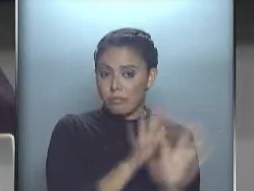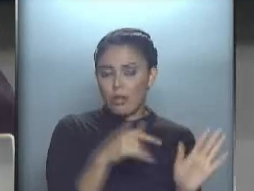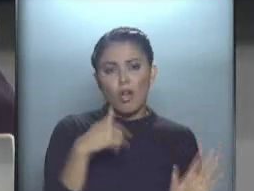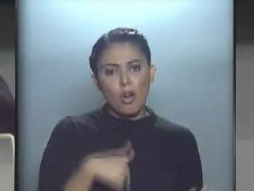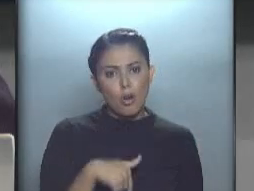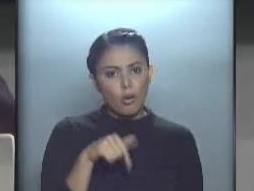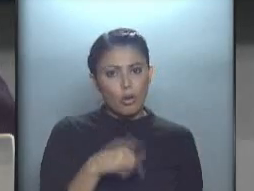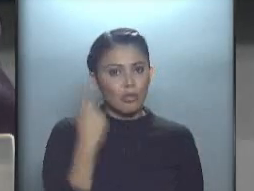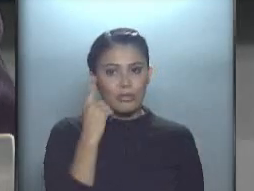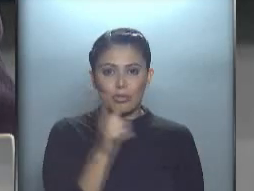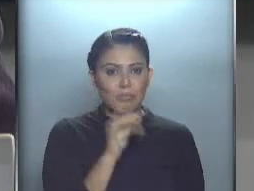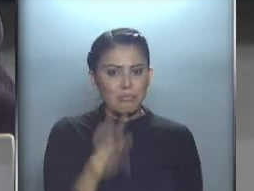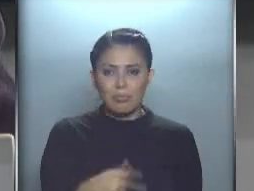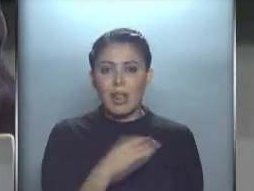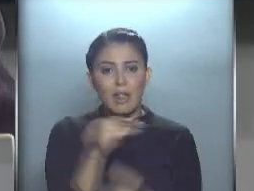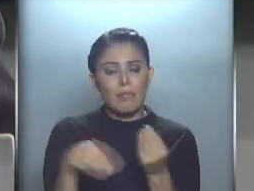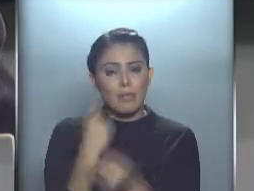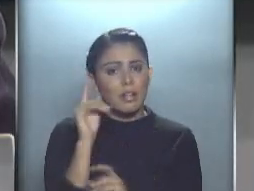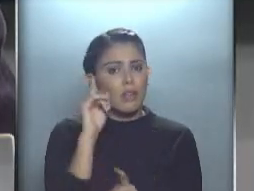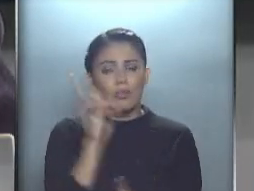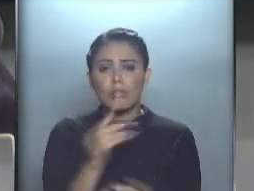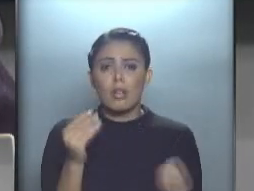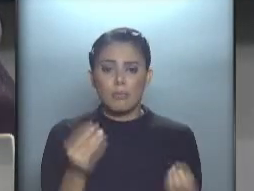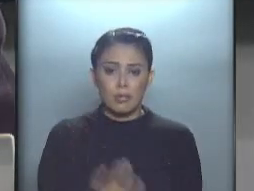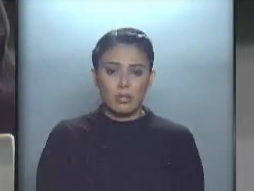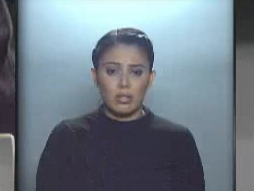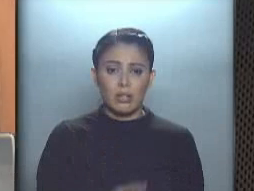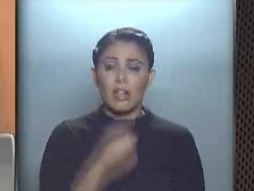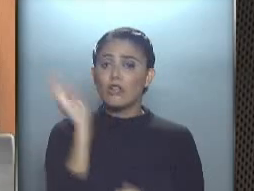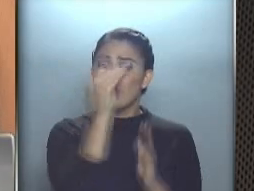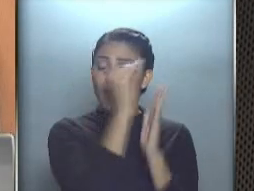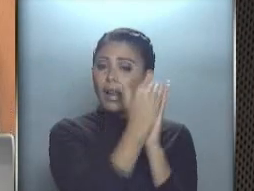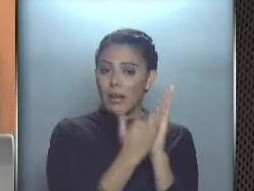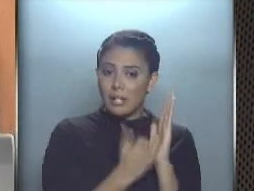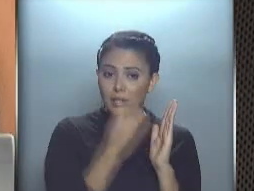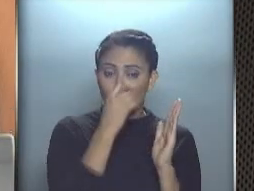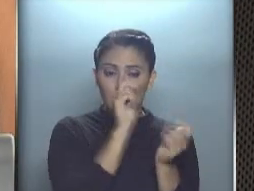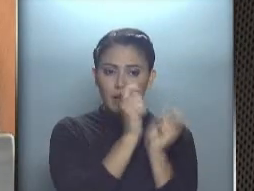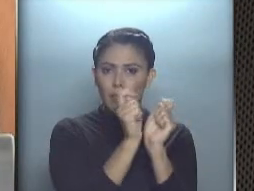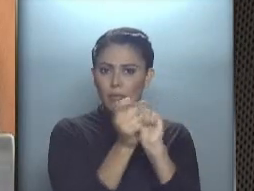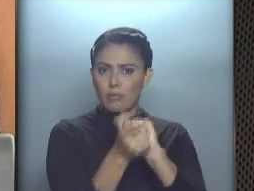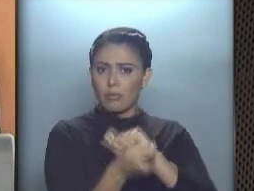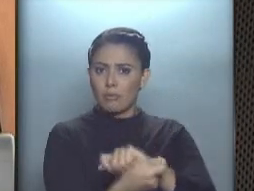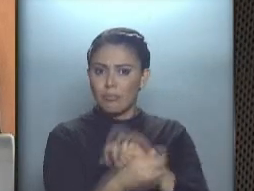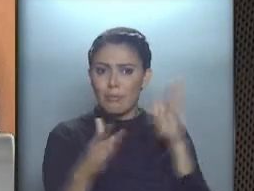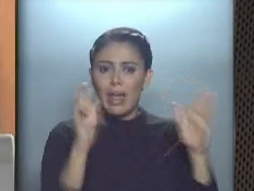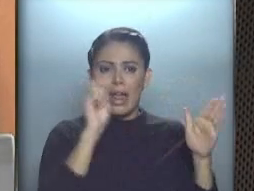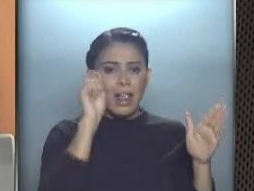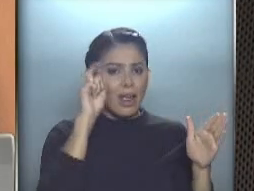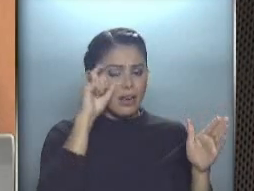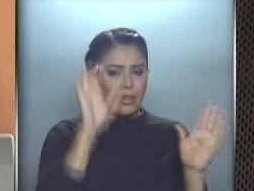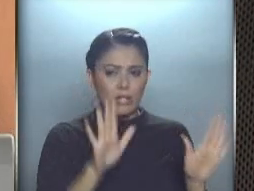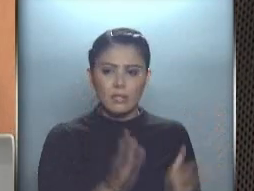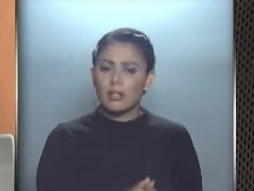verdad que no sabemos, ninguna familia, ¿por qué? Por esto que te decía antes, los listados fueron modificados durante todo el mes de enero. Javier, ¿cómo se